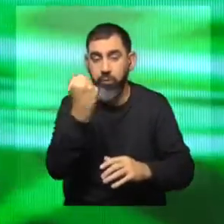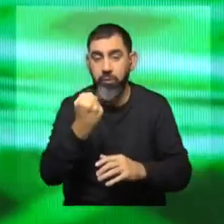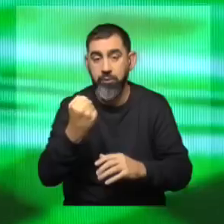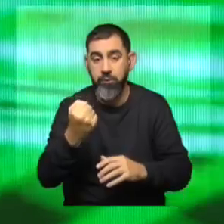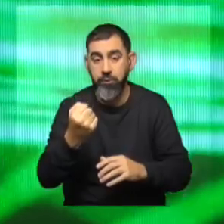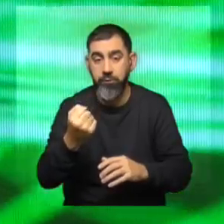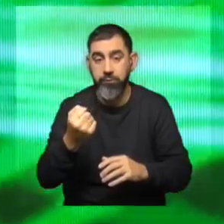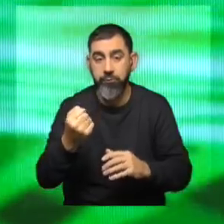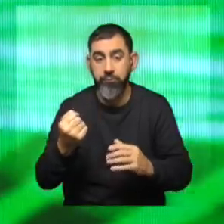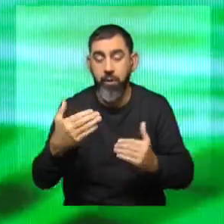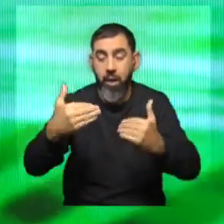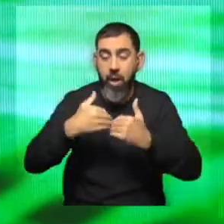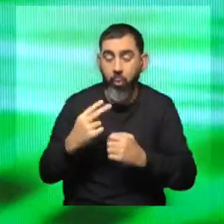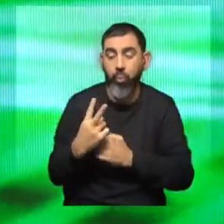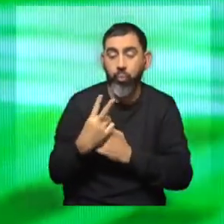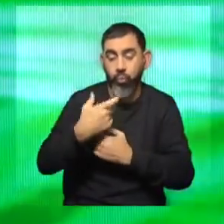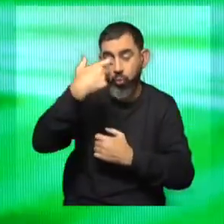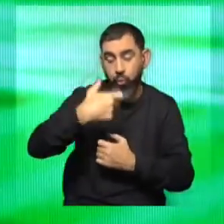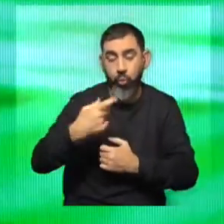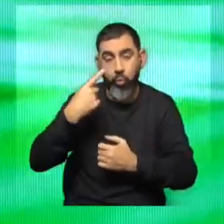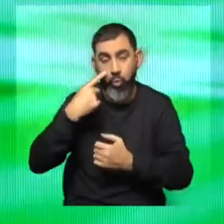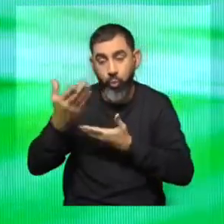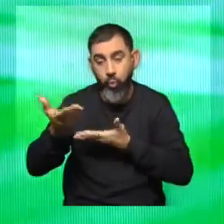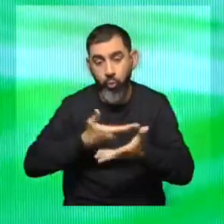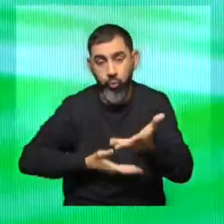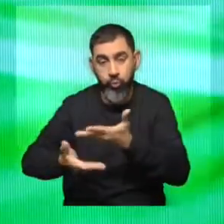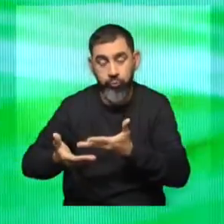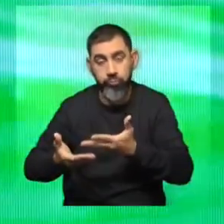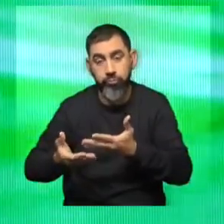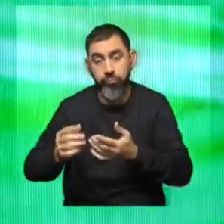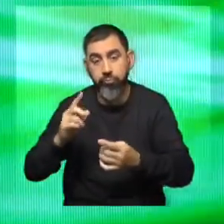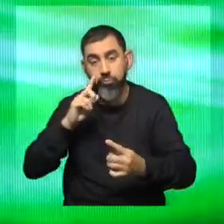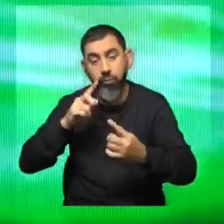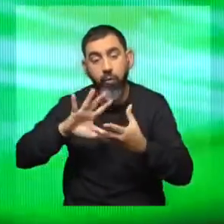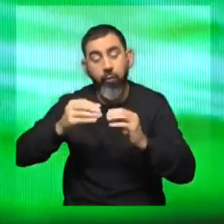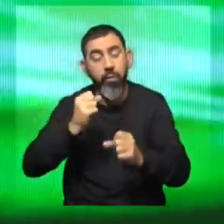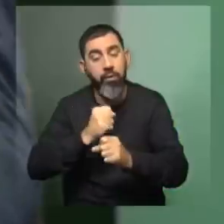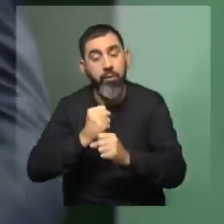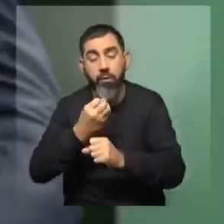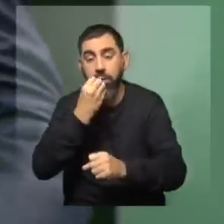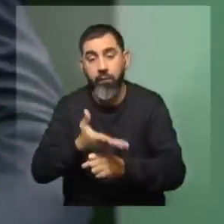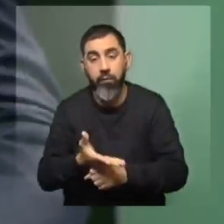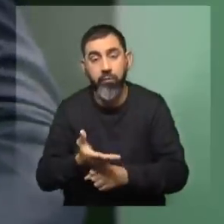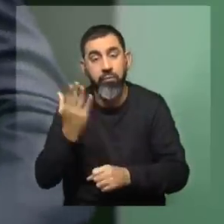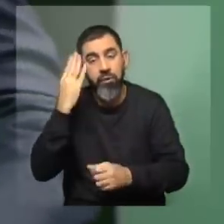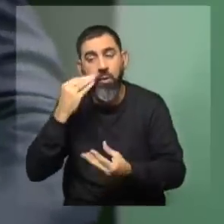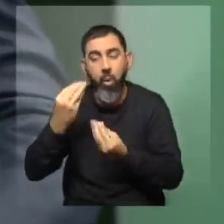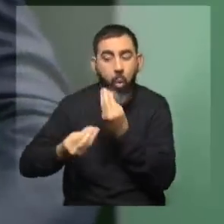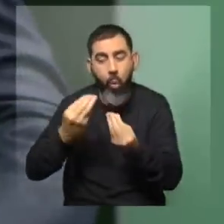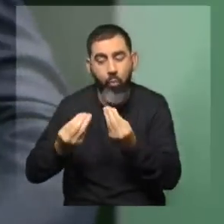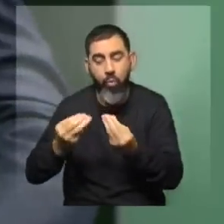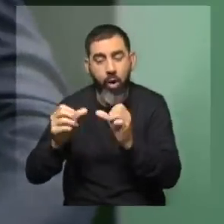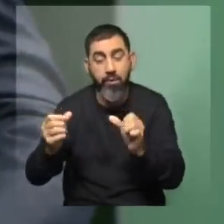la autorregulación la convivencia y nosotros apostamos mucho esa forma de trabajo saber cómo moverse totalmente